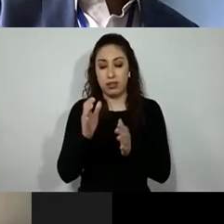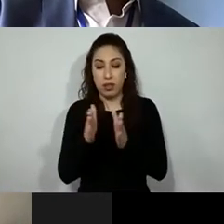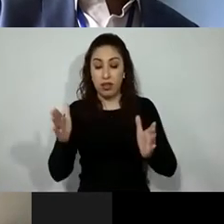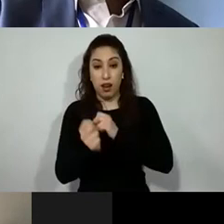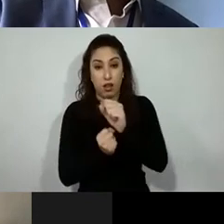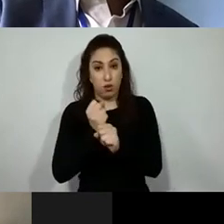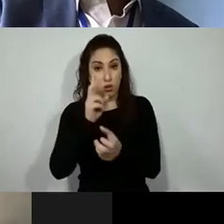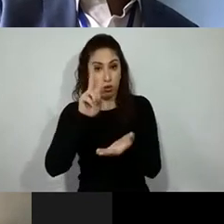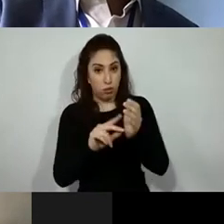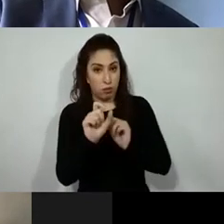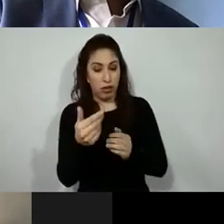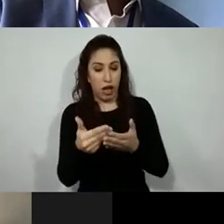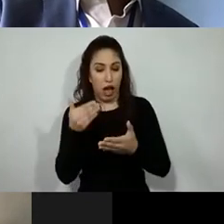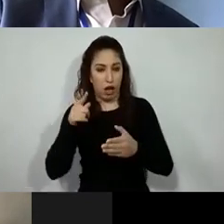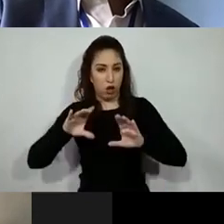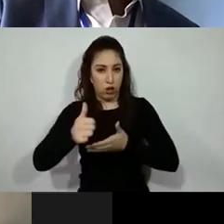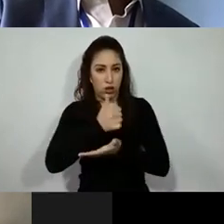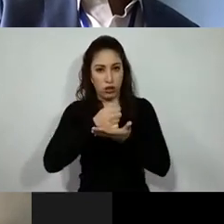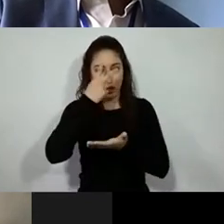aprobamos un presupuesto de